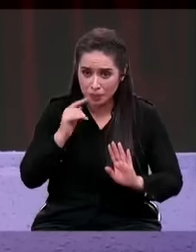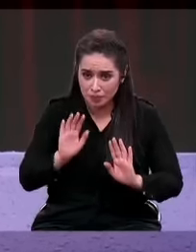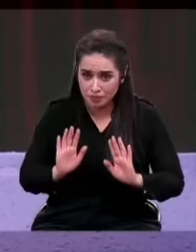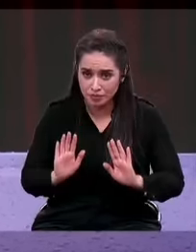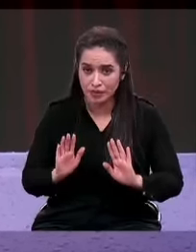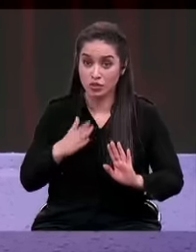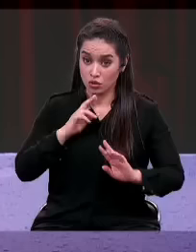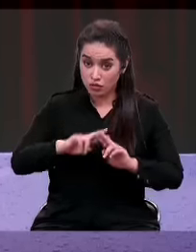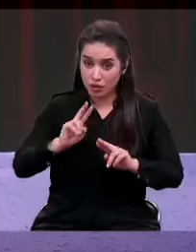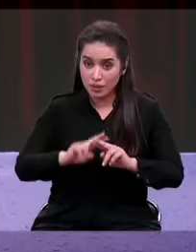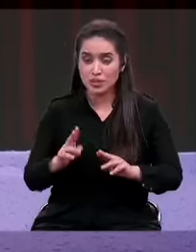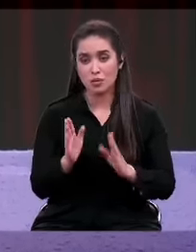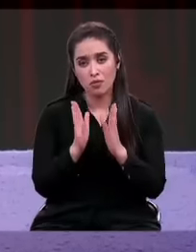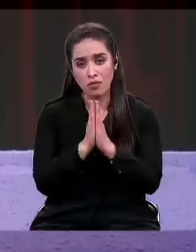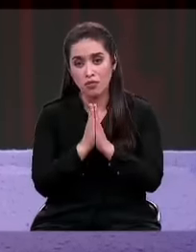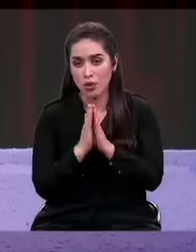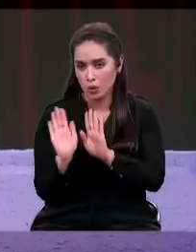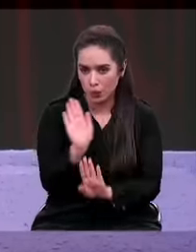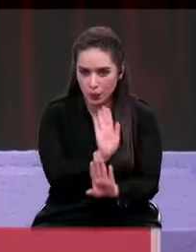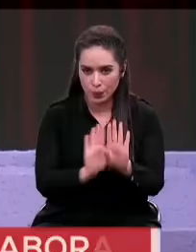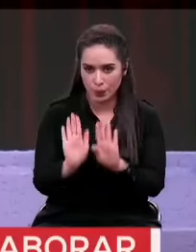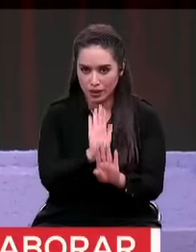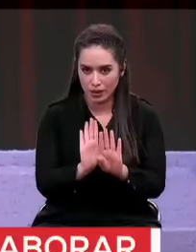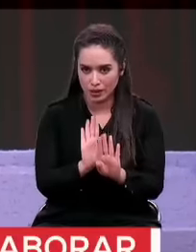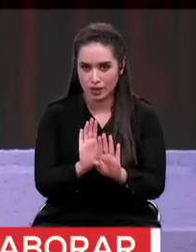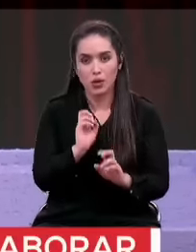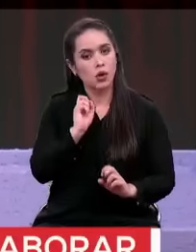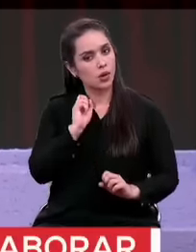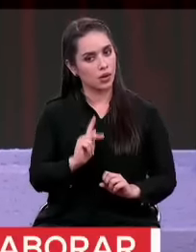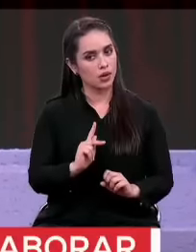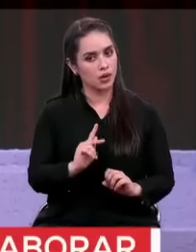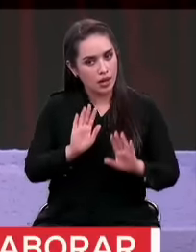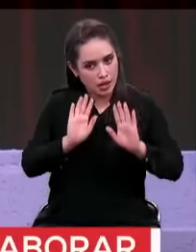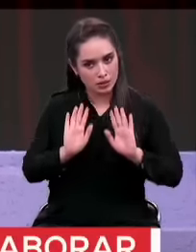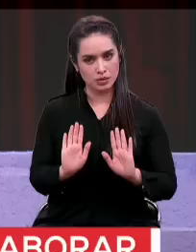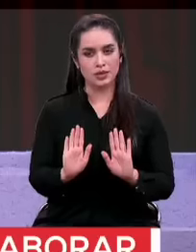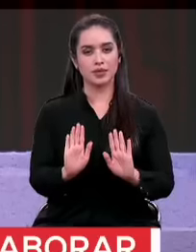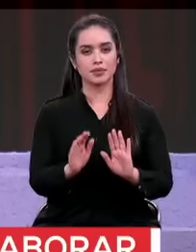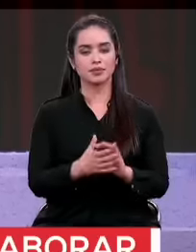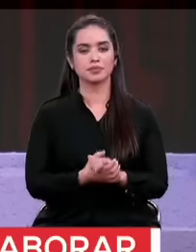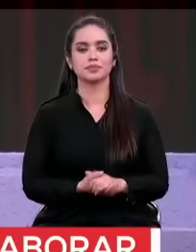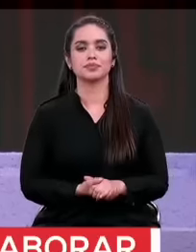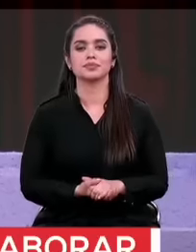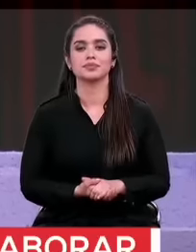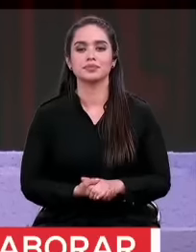hacer esto, tiene que ser con protección. Está bien. Espérame.